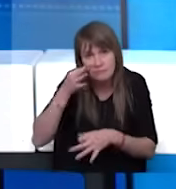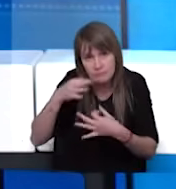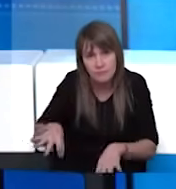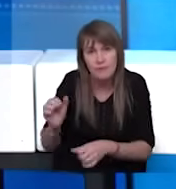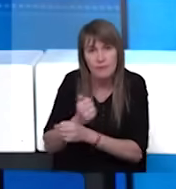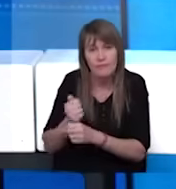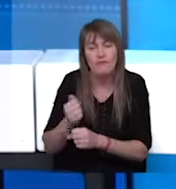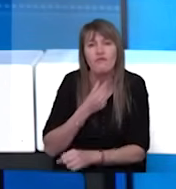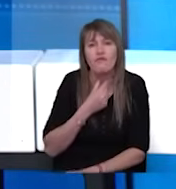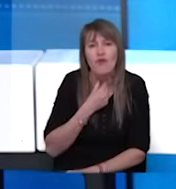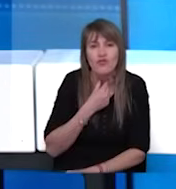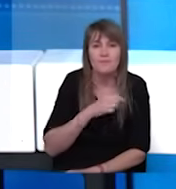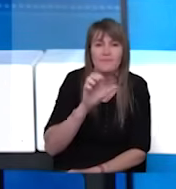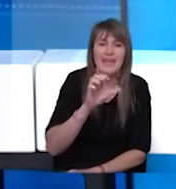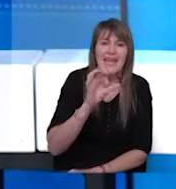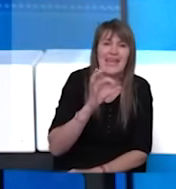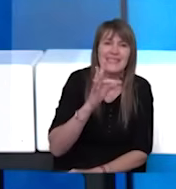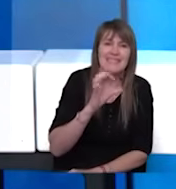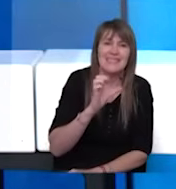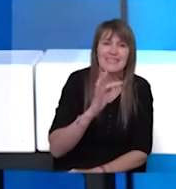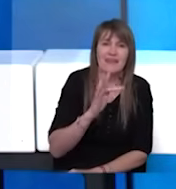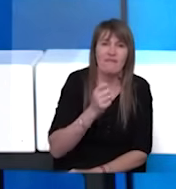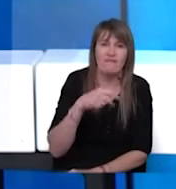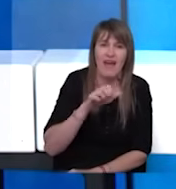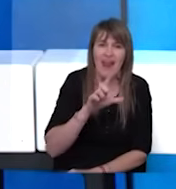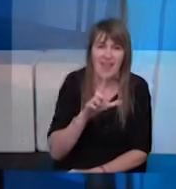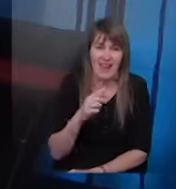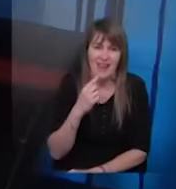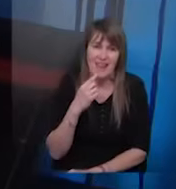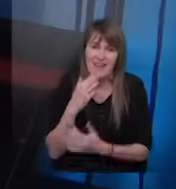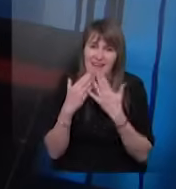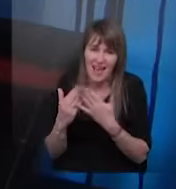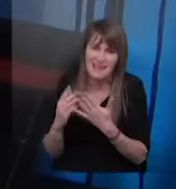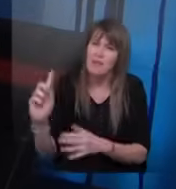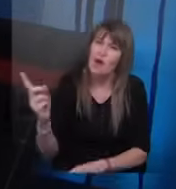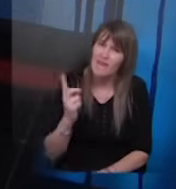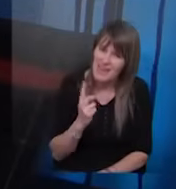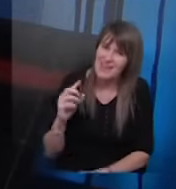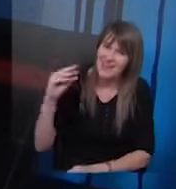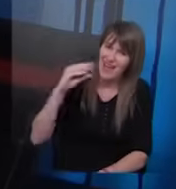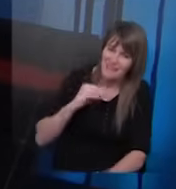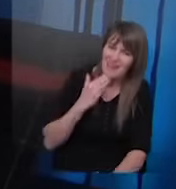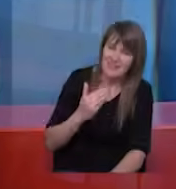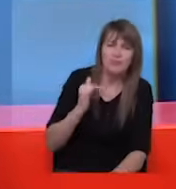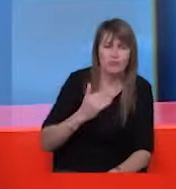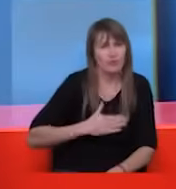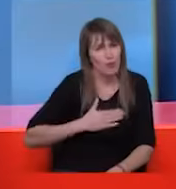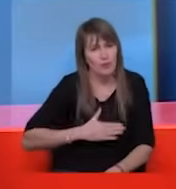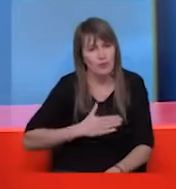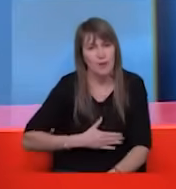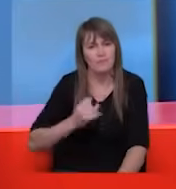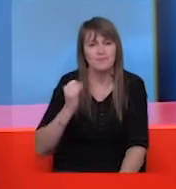decía Antonio, es Marcelo Estefanell, que lo tenemos acá. Siempre es un gusto recibirte y escucharte, Marcelo, ¿cómo andás? Bien, encantado. Una